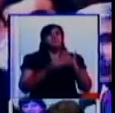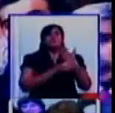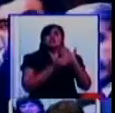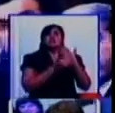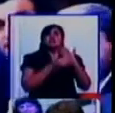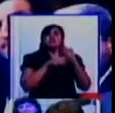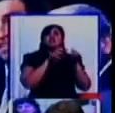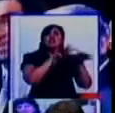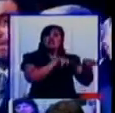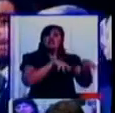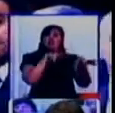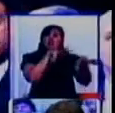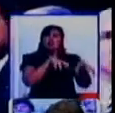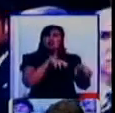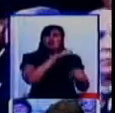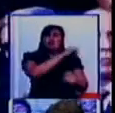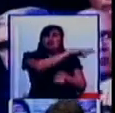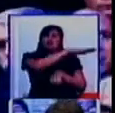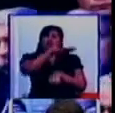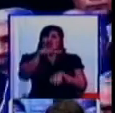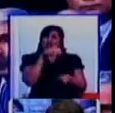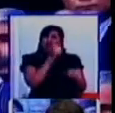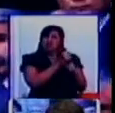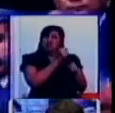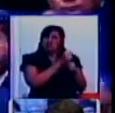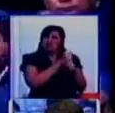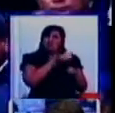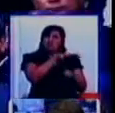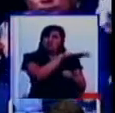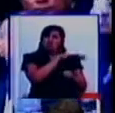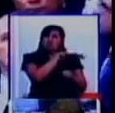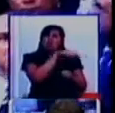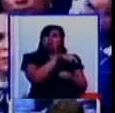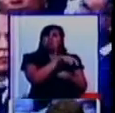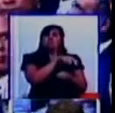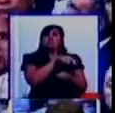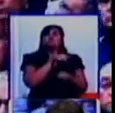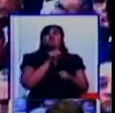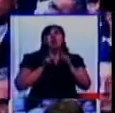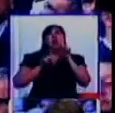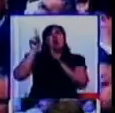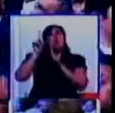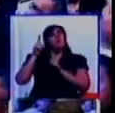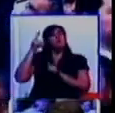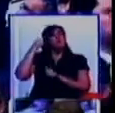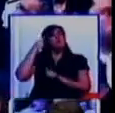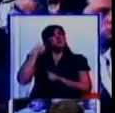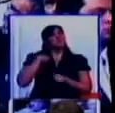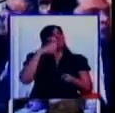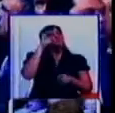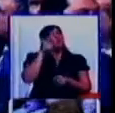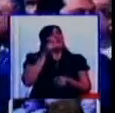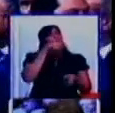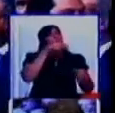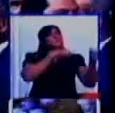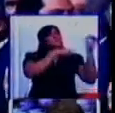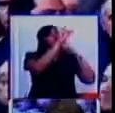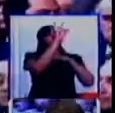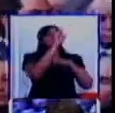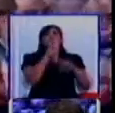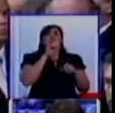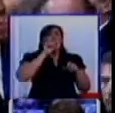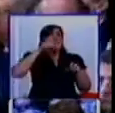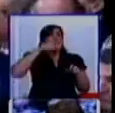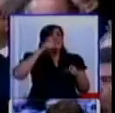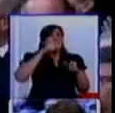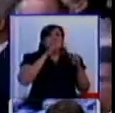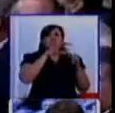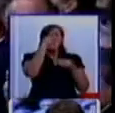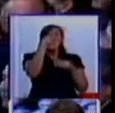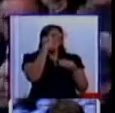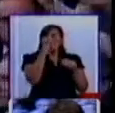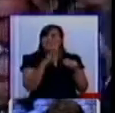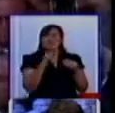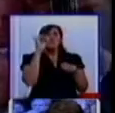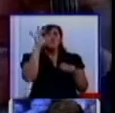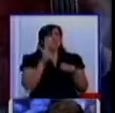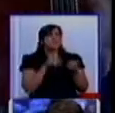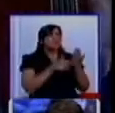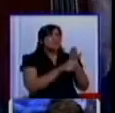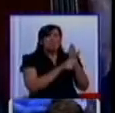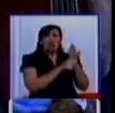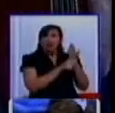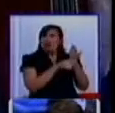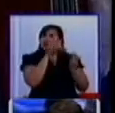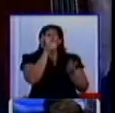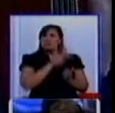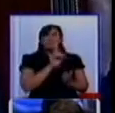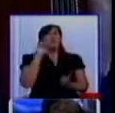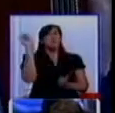Ganadería en un país que iba a tener, según algunos, que importar trigo y carne. Afortunadamente